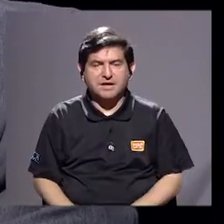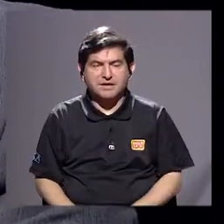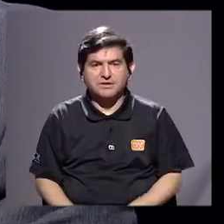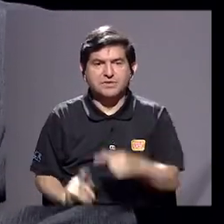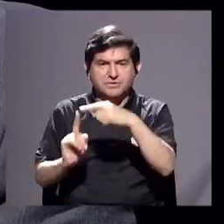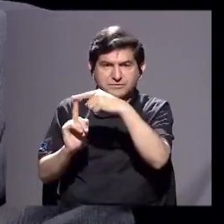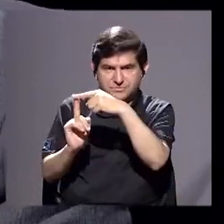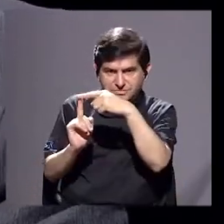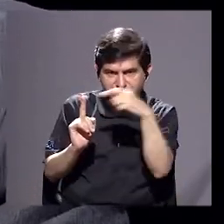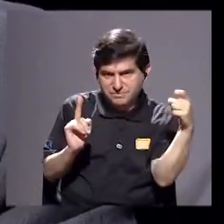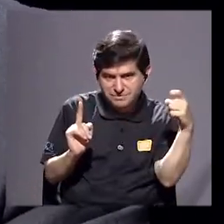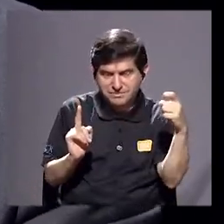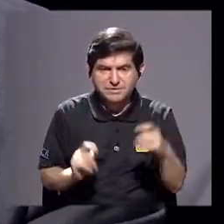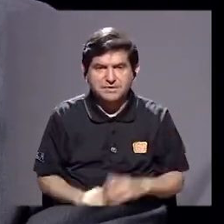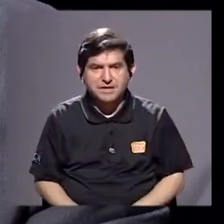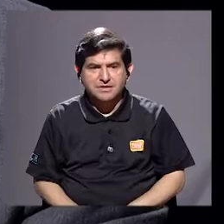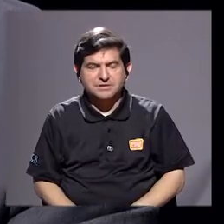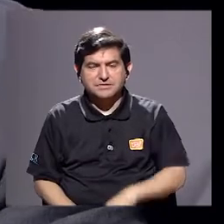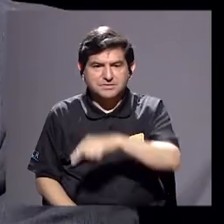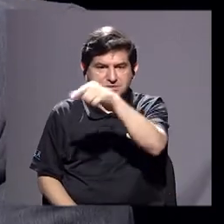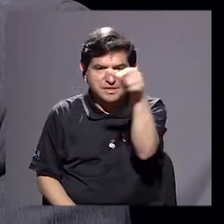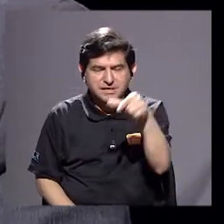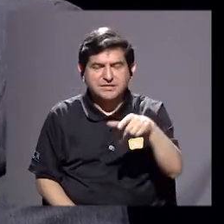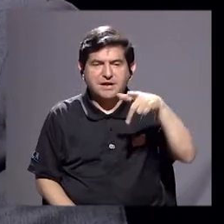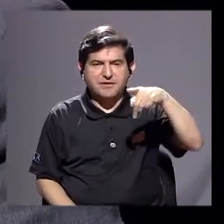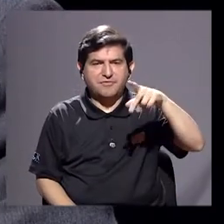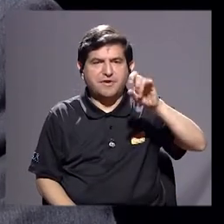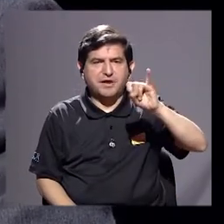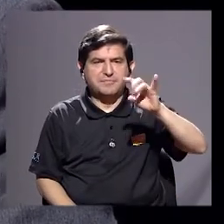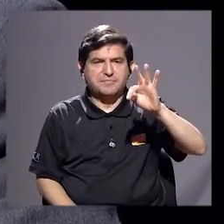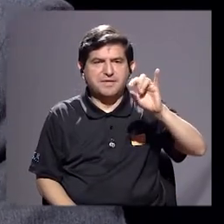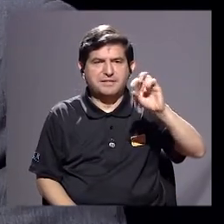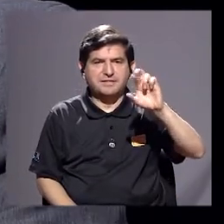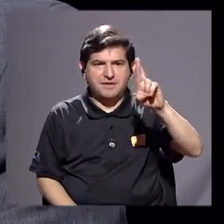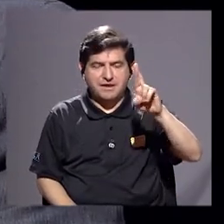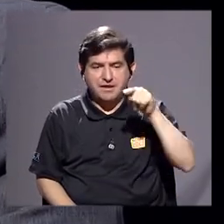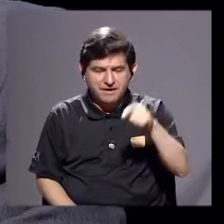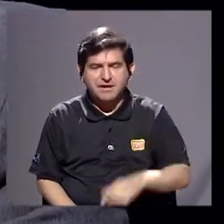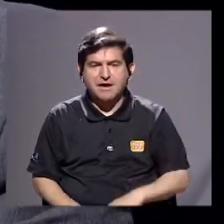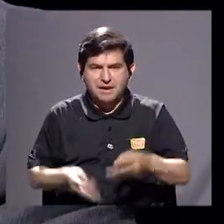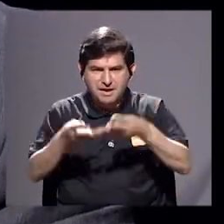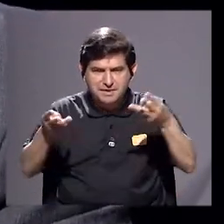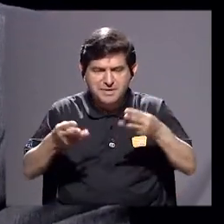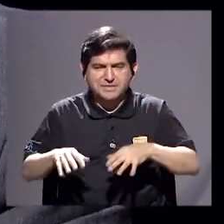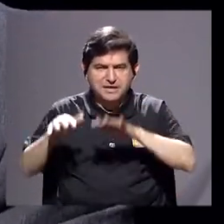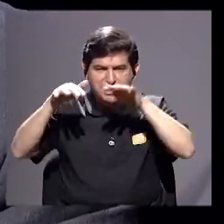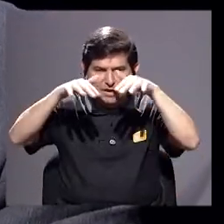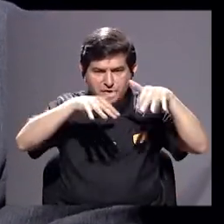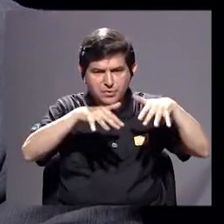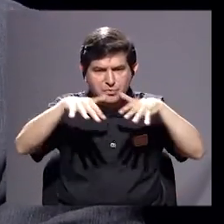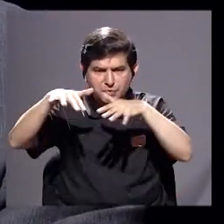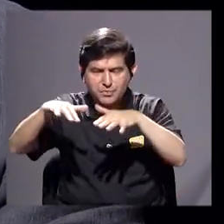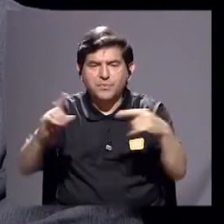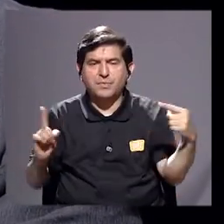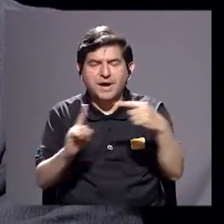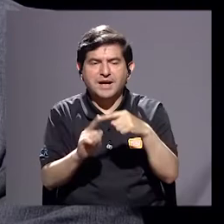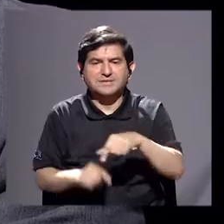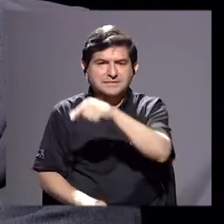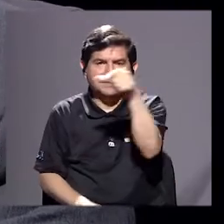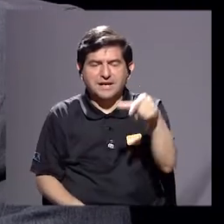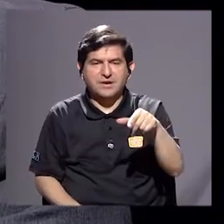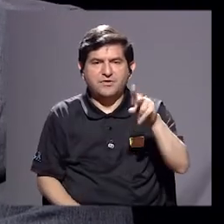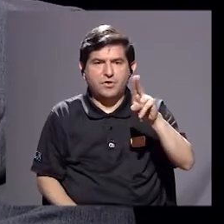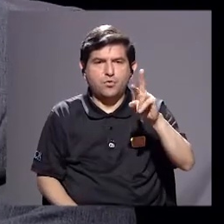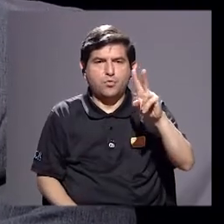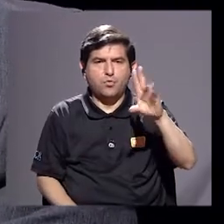partir d de la quebrada peter que la que hace que baje el material hacia hacia el río ruki y